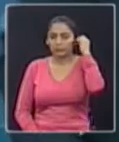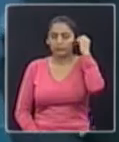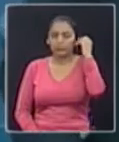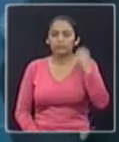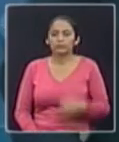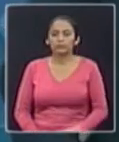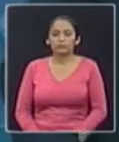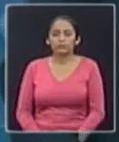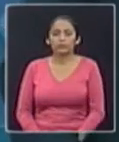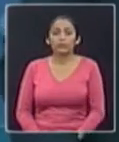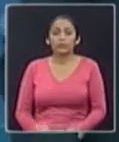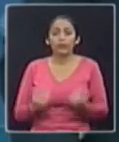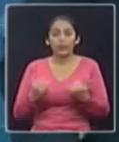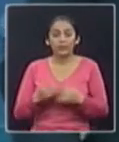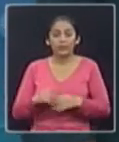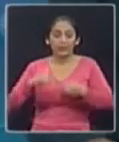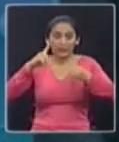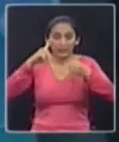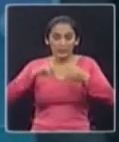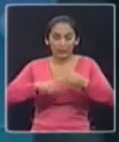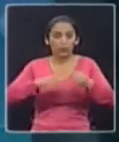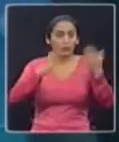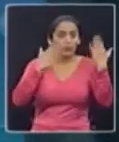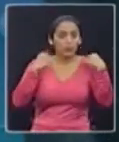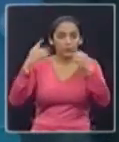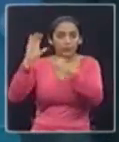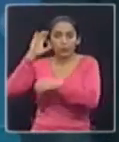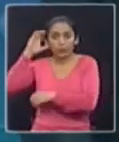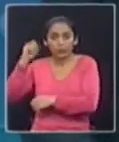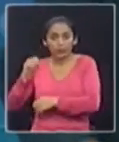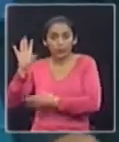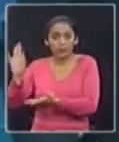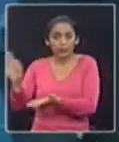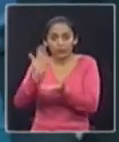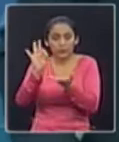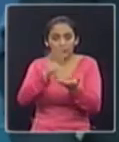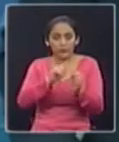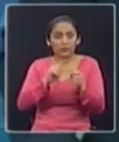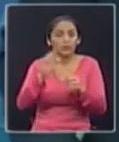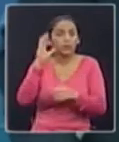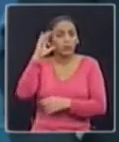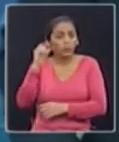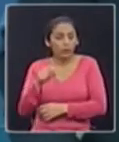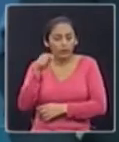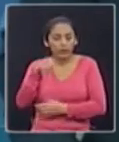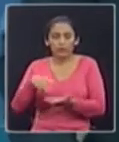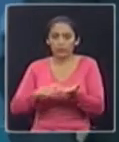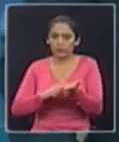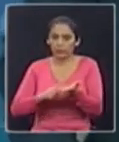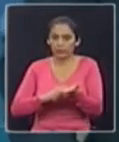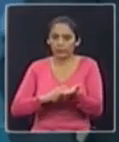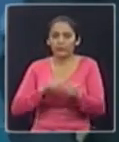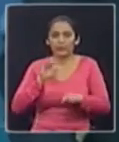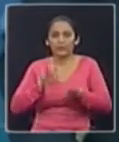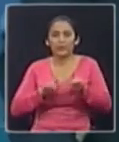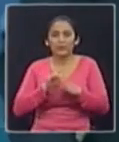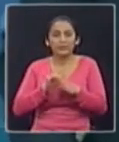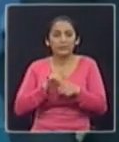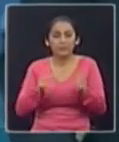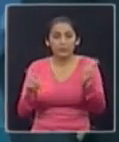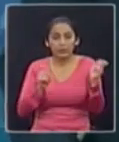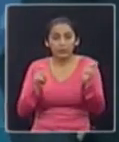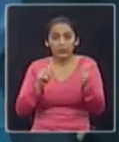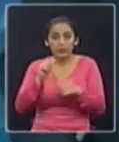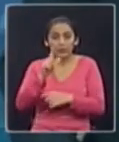Representantes de los cuerpos de bomberos de Quito, Guayaquil y Cuenca se reúnen en la capital Azuaya con la Secretaría Nacional de Gestión de Riesgos,